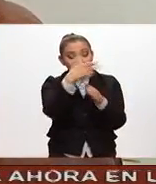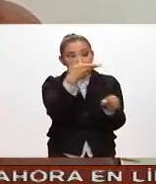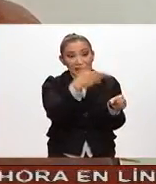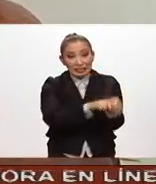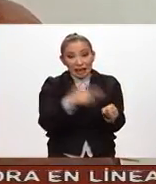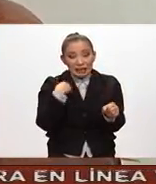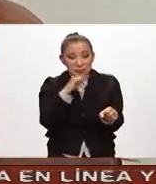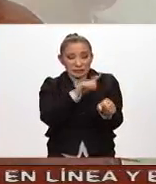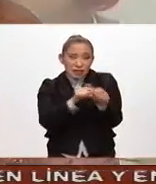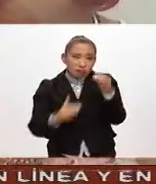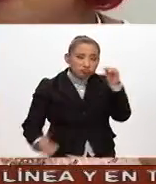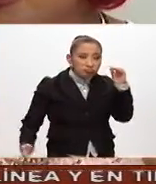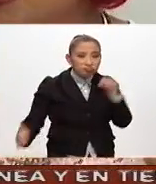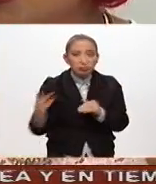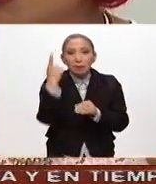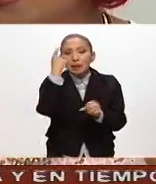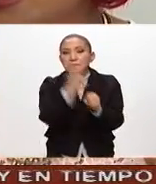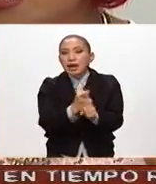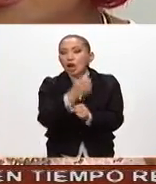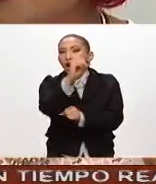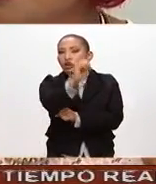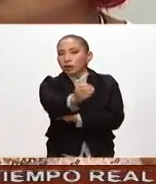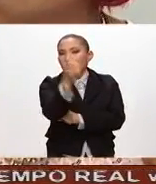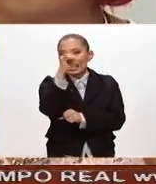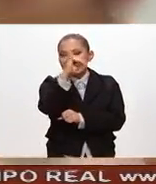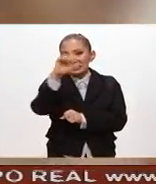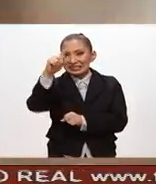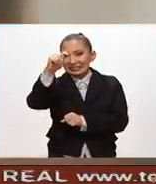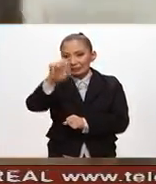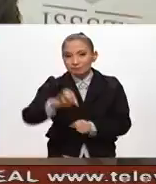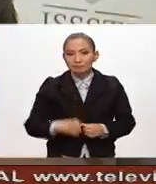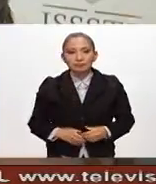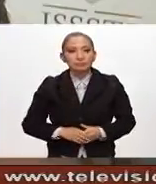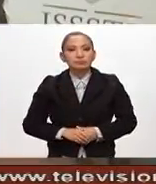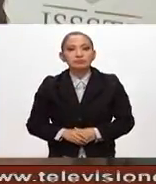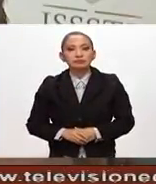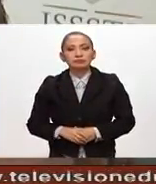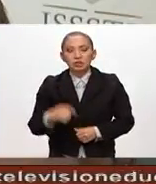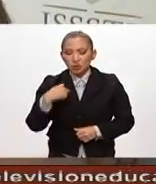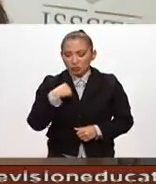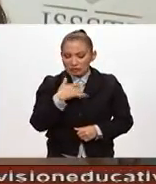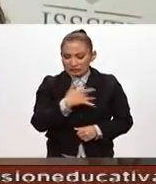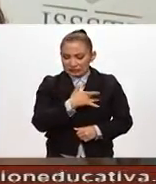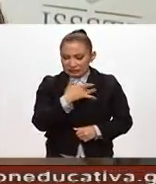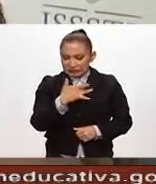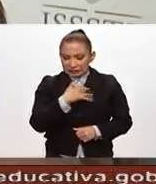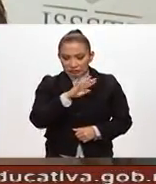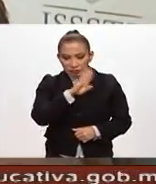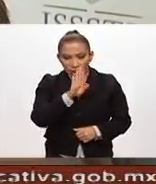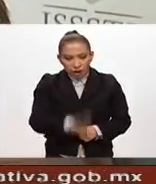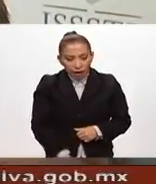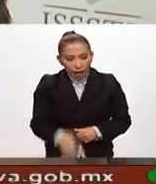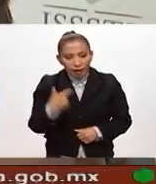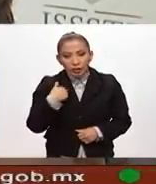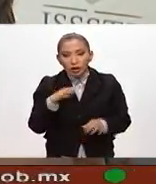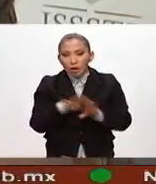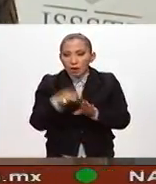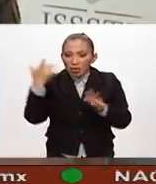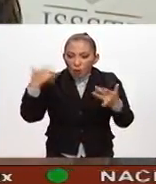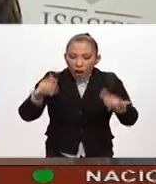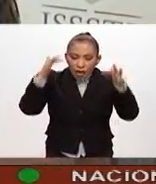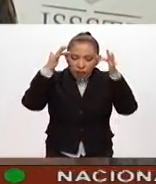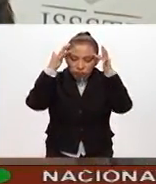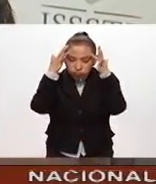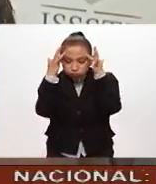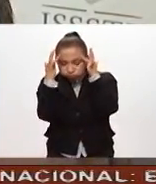de Alta Especialidad, 1 de octubre del ISSSTE. ¿Cómo me sentía? Morirme, con un dolor de